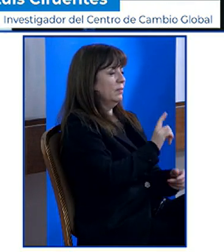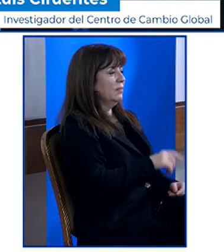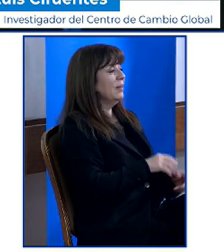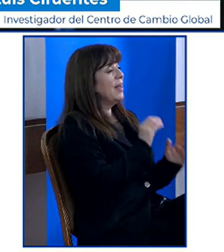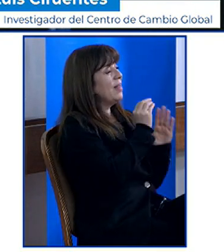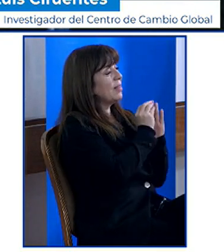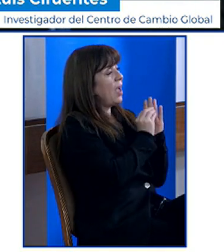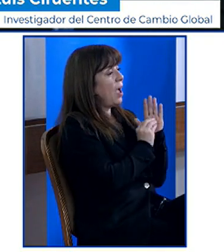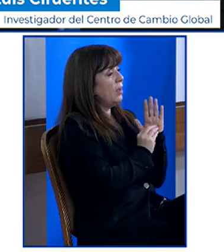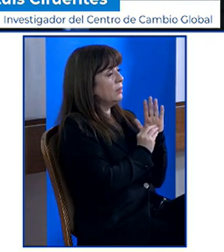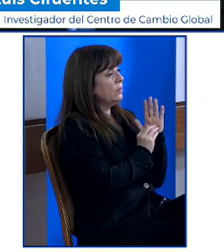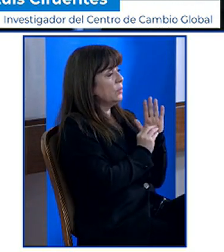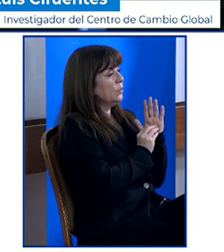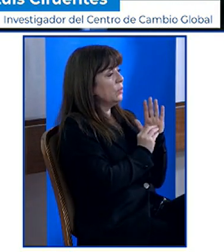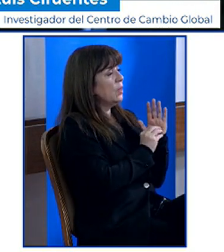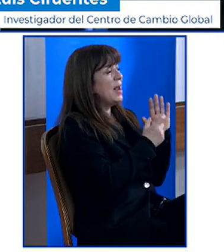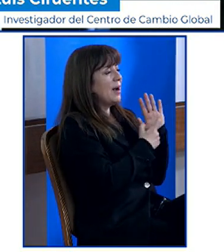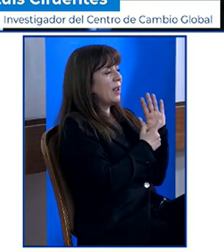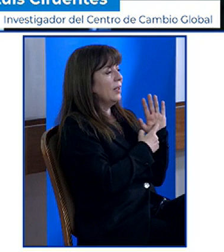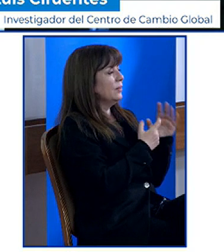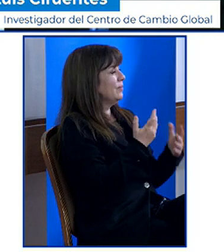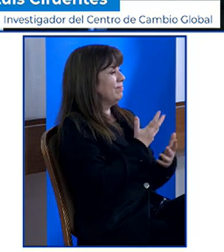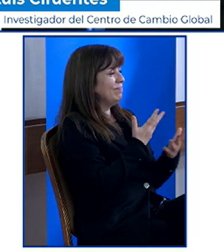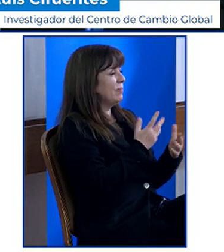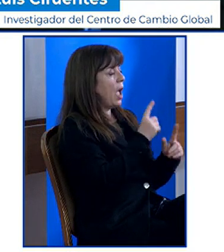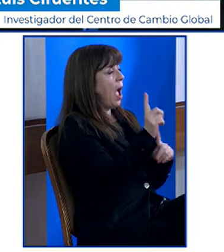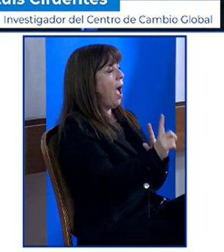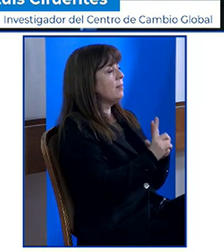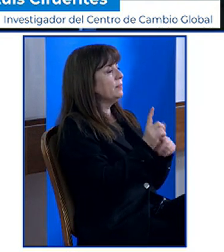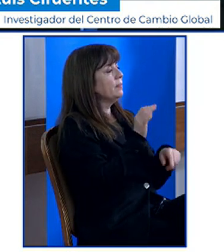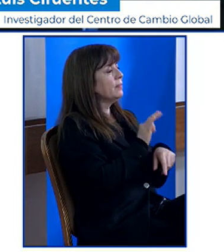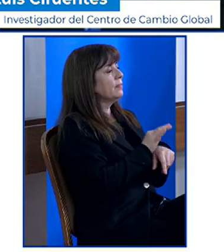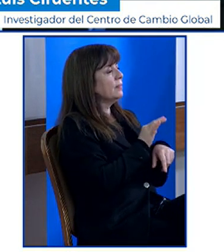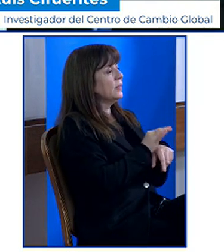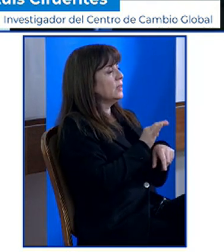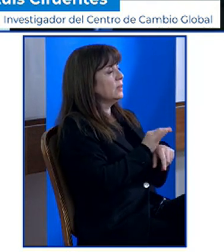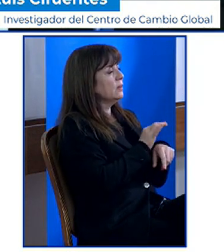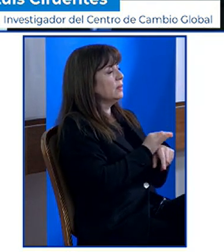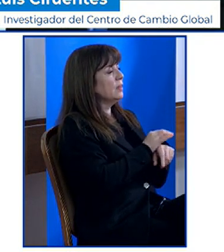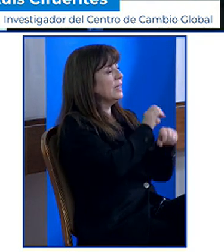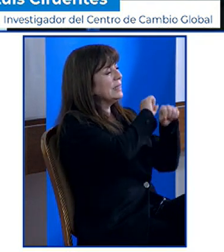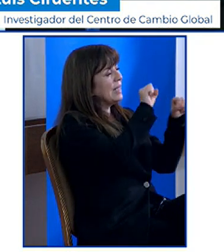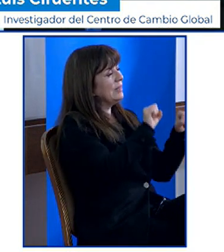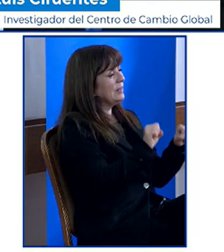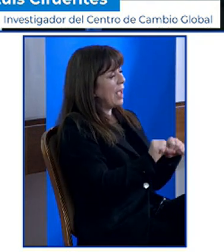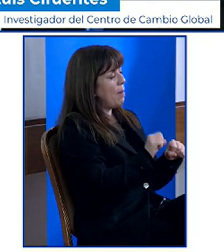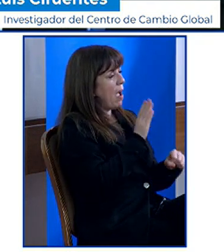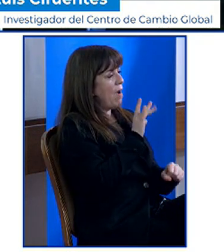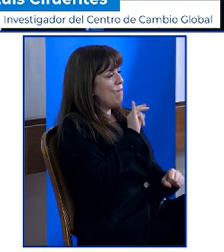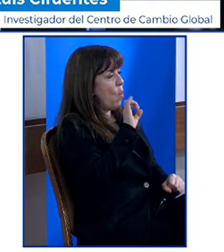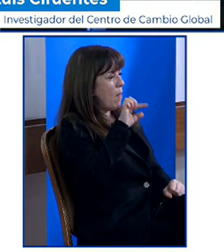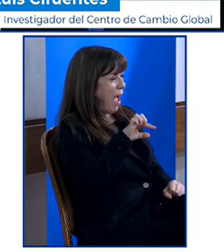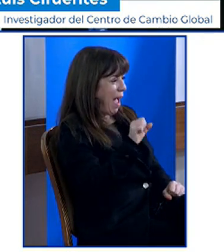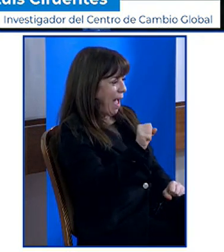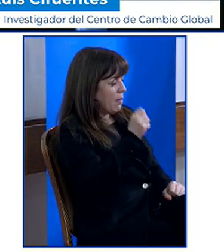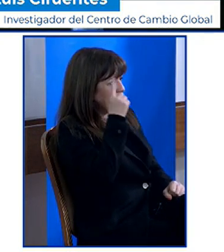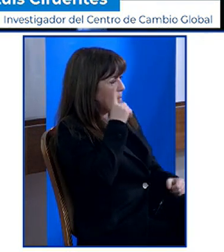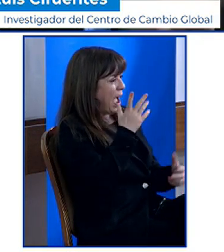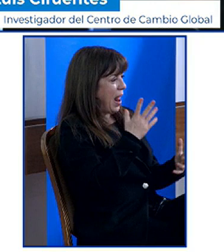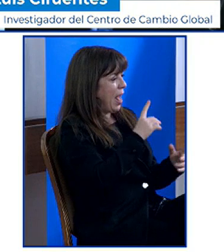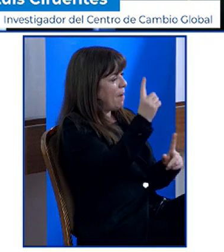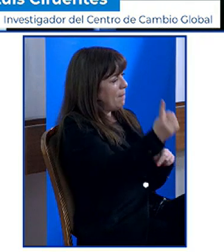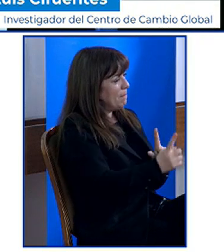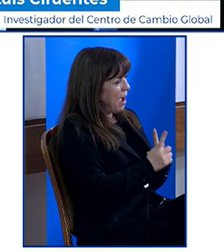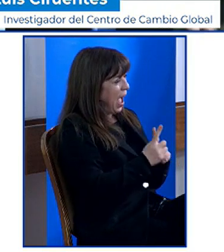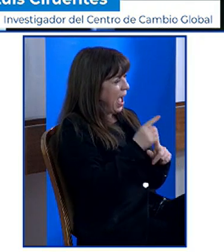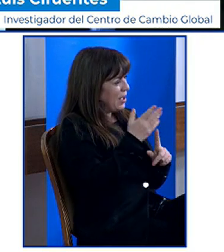Los datos son los registros de atenciones médicas del sistema BUPA para pacientes, no para